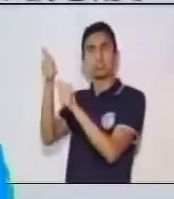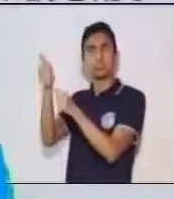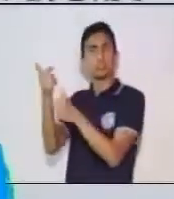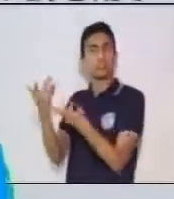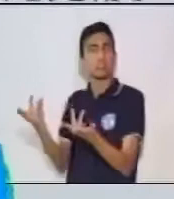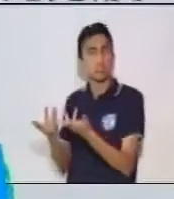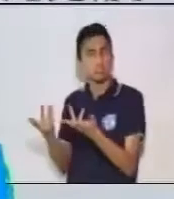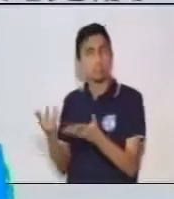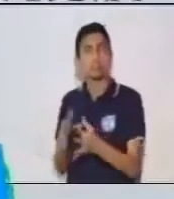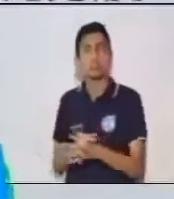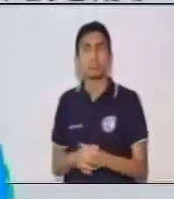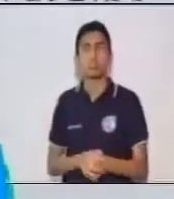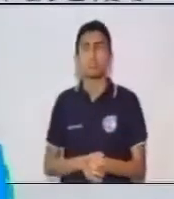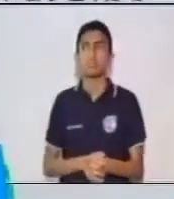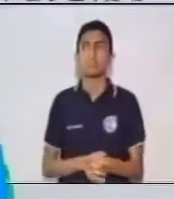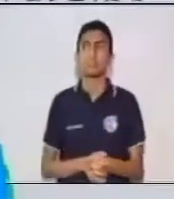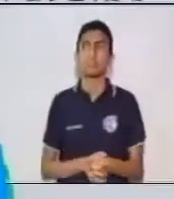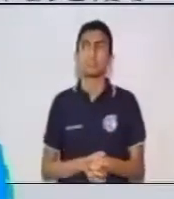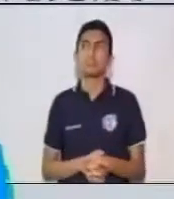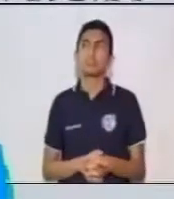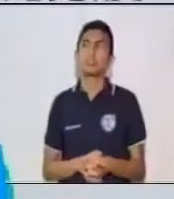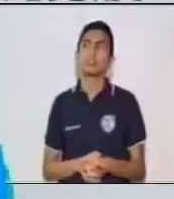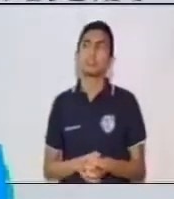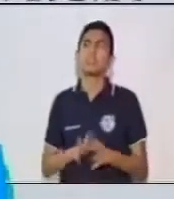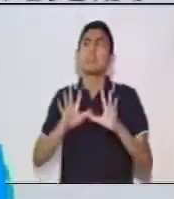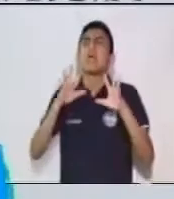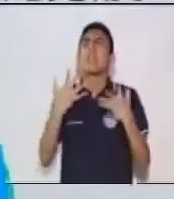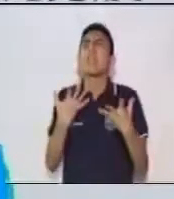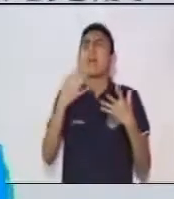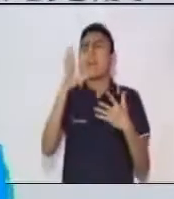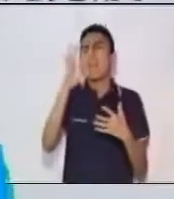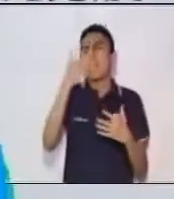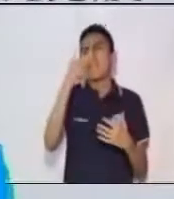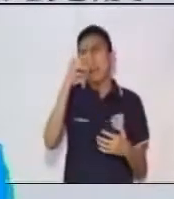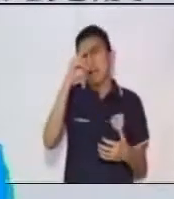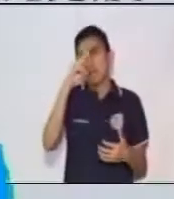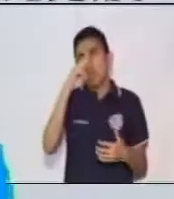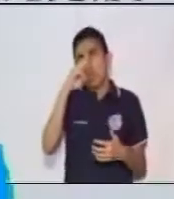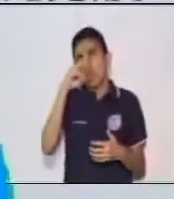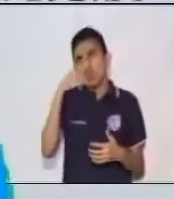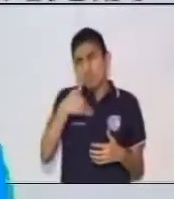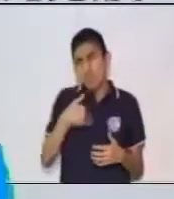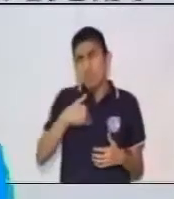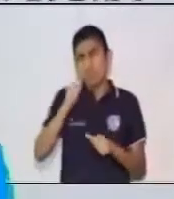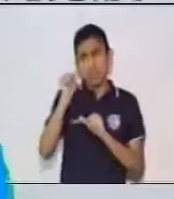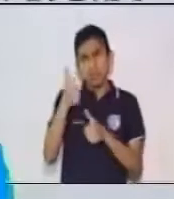Probemos con los factores de 15. ¿Qué factores tiene 15?